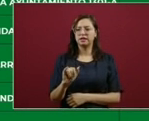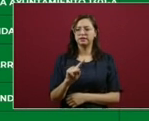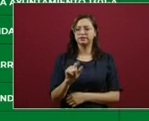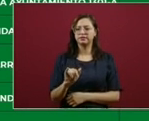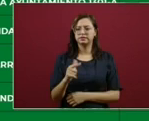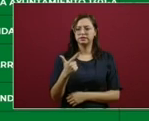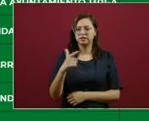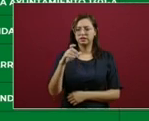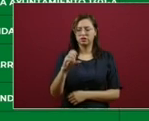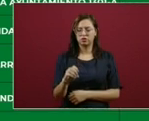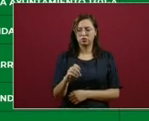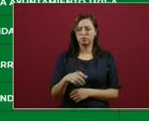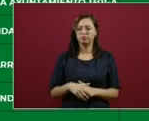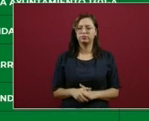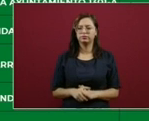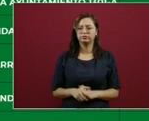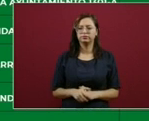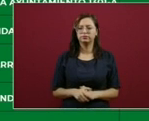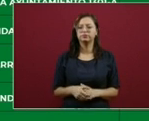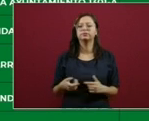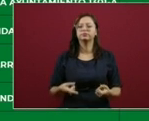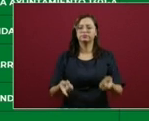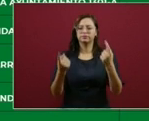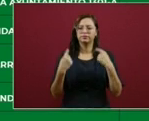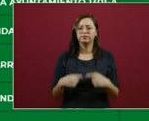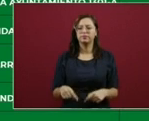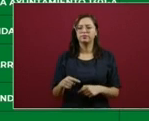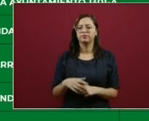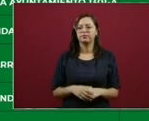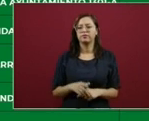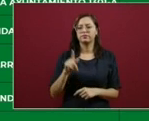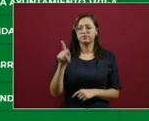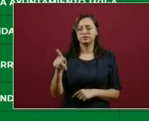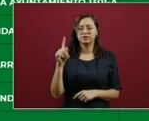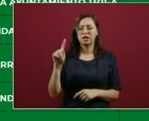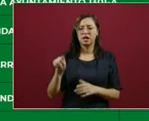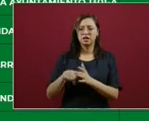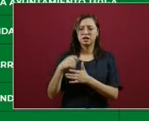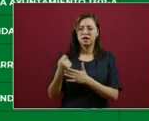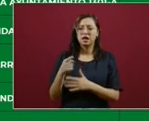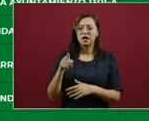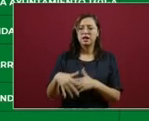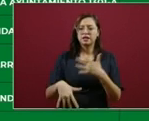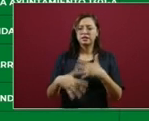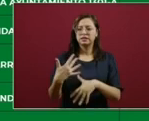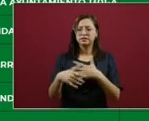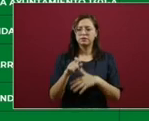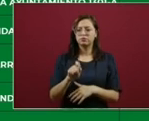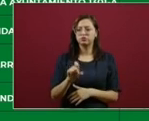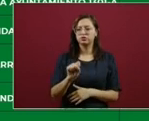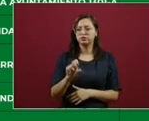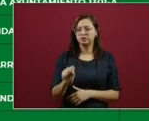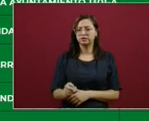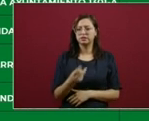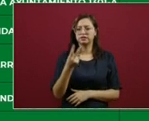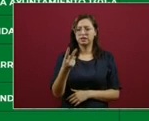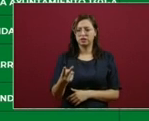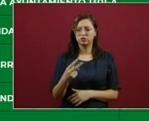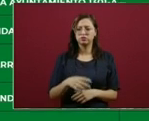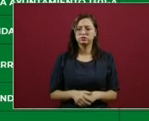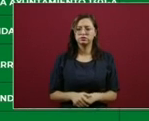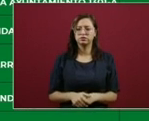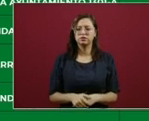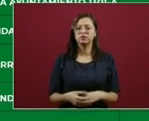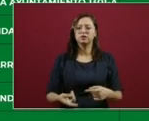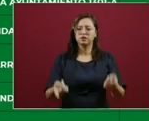Tianguistengo, kilómetro 2.4. La siguiente en San Fernando, Tamaulipas, a 15.62 de servicio Punta de Piedra.